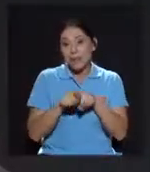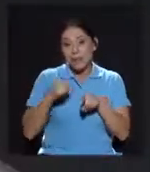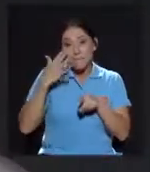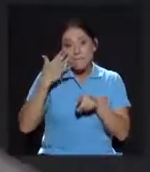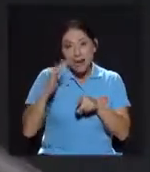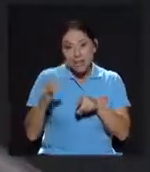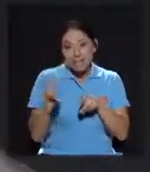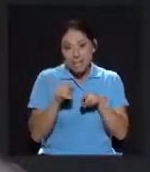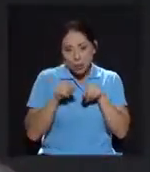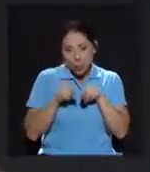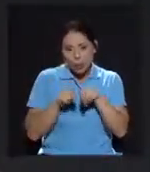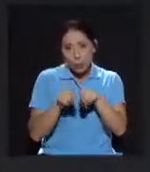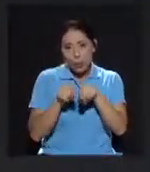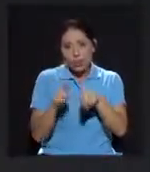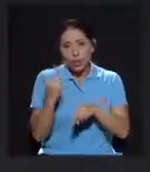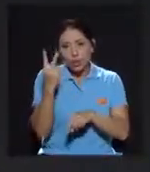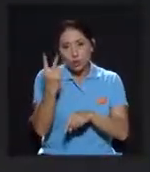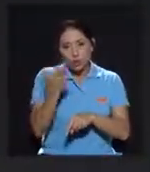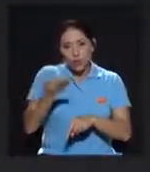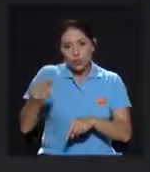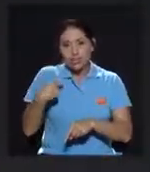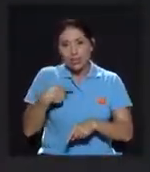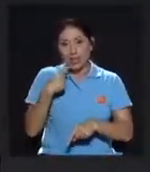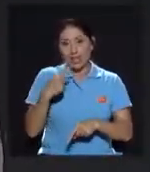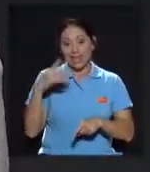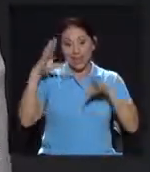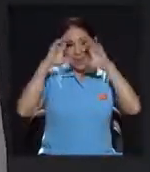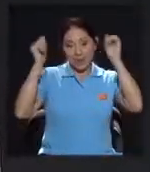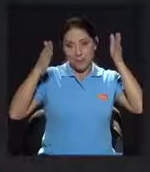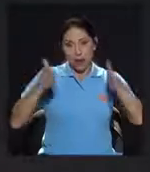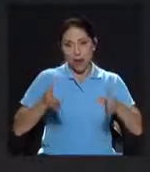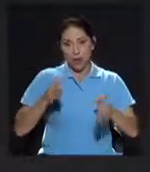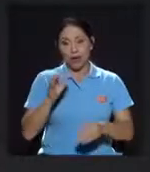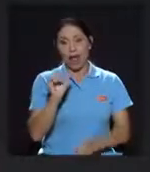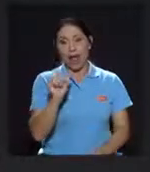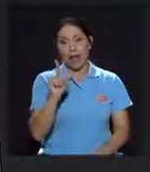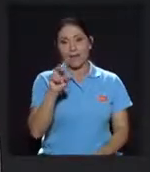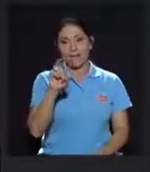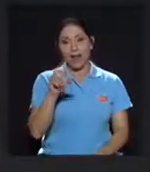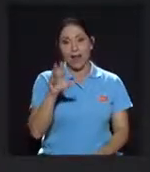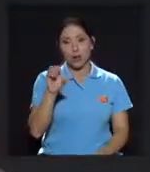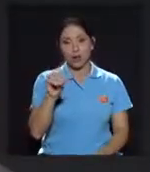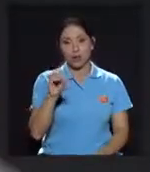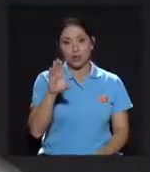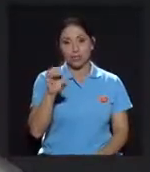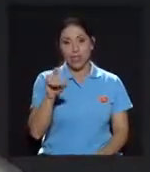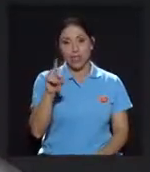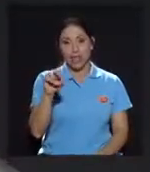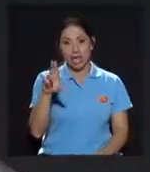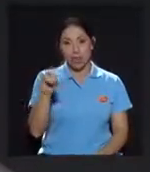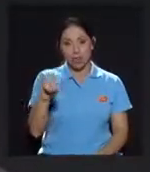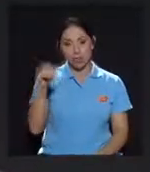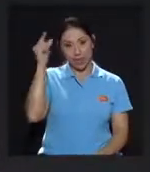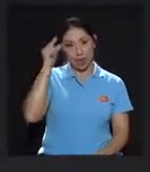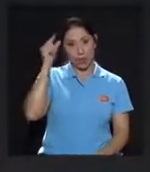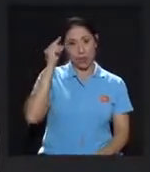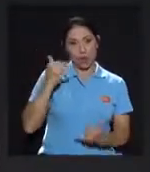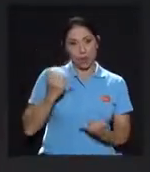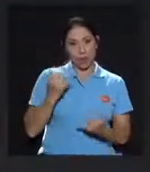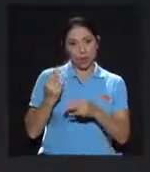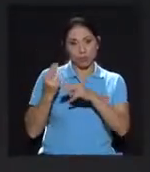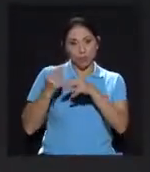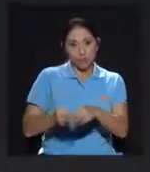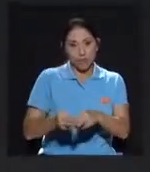que ya he mencionado y es el embajador al barón cedeño que es el embajador nombrado por la administración actual en la